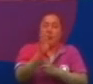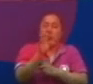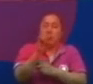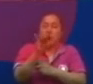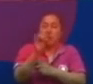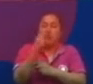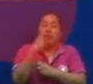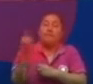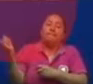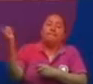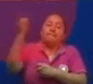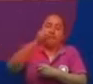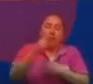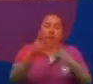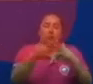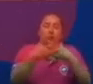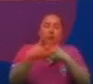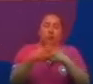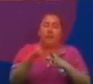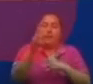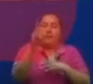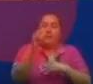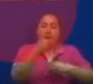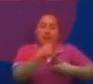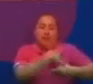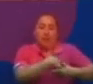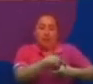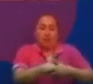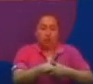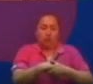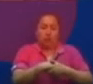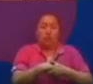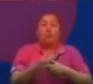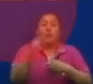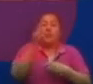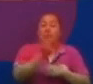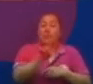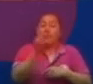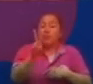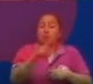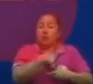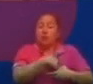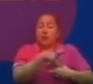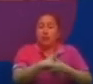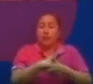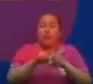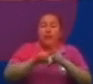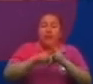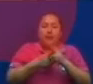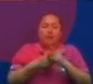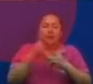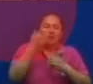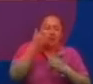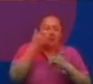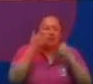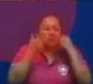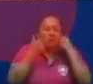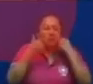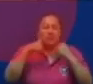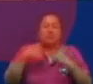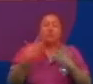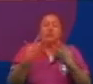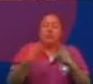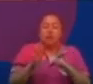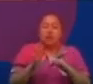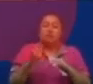los Estados Unidos el 20 de marzo y el 22 de marzo inició síntomas. Se encuentra